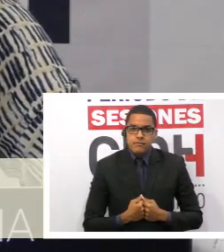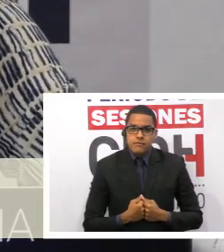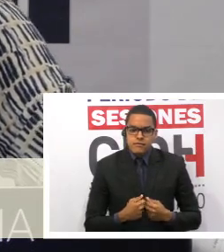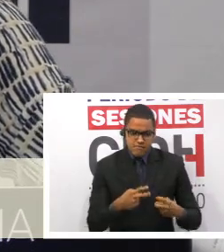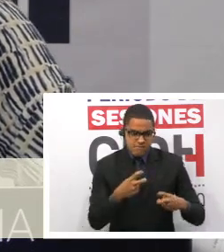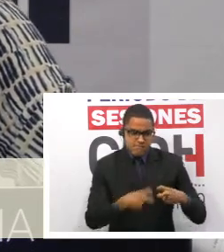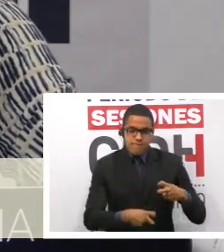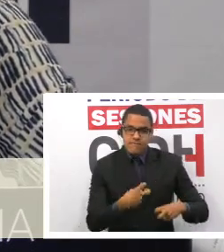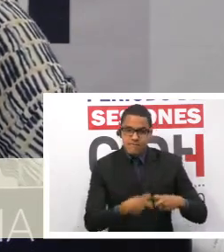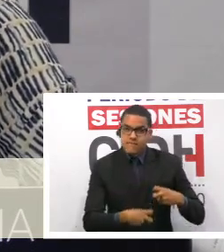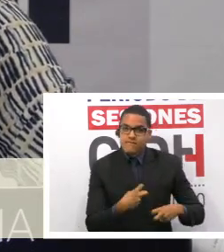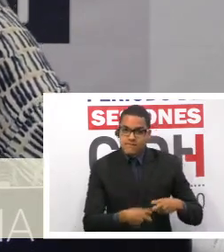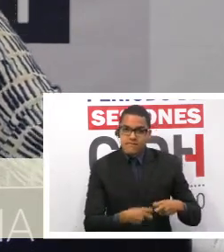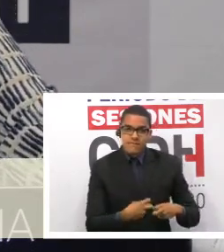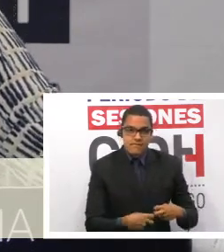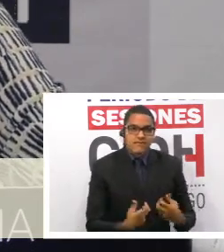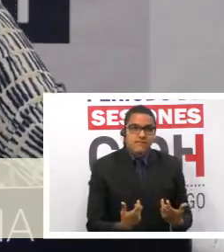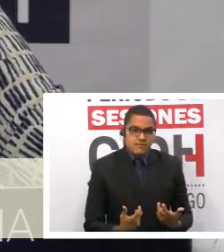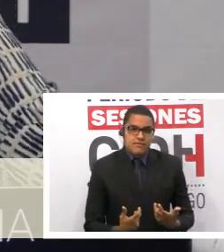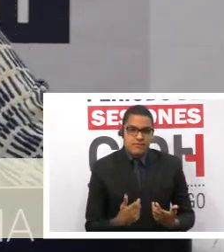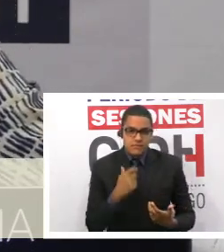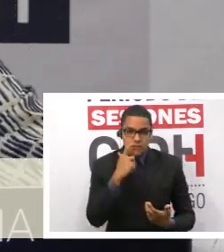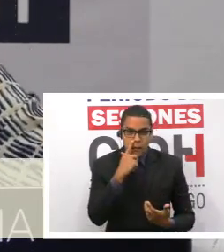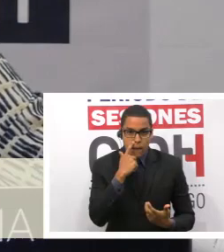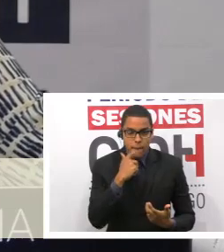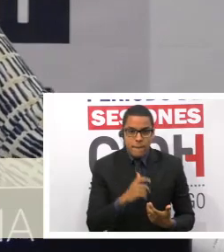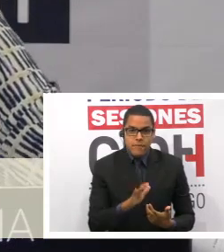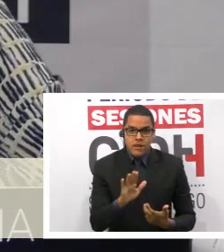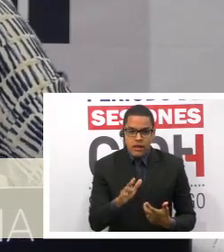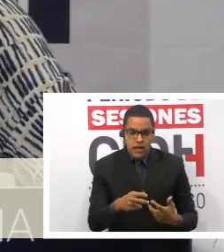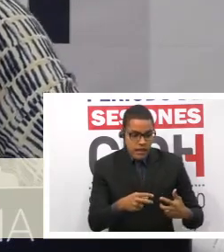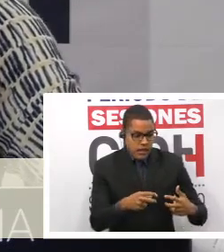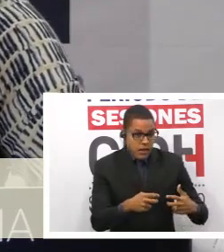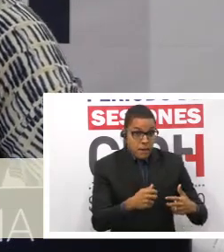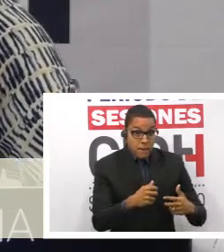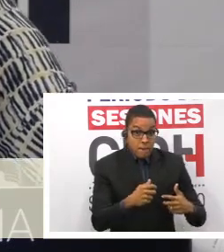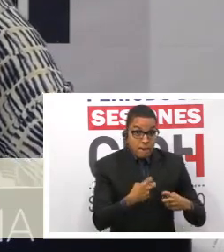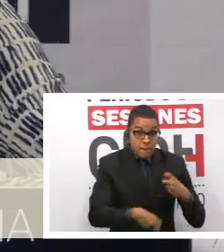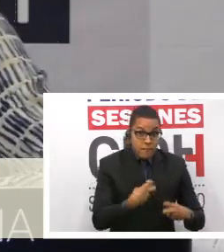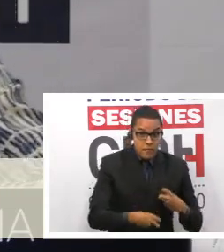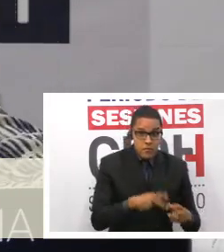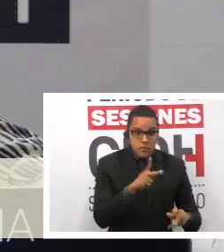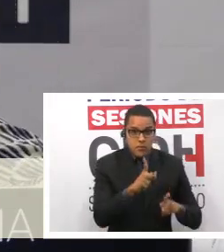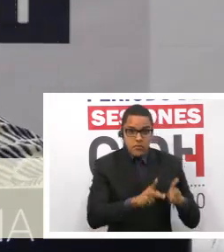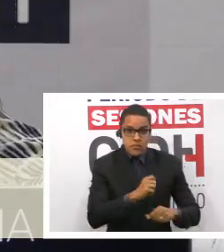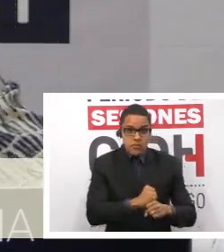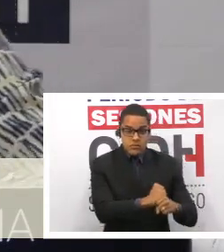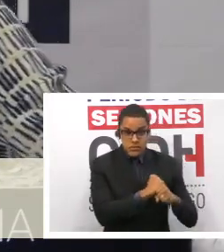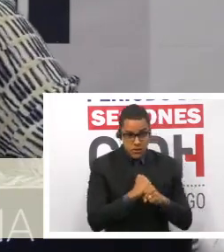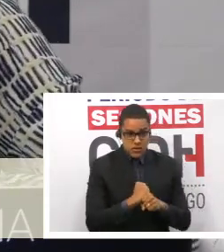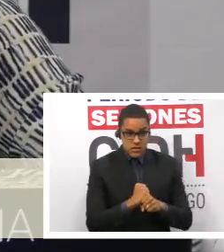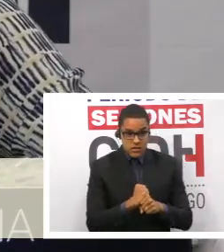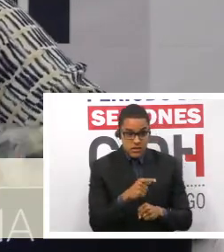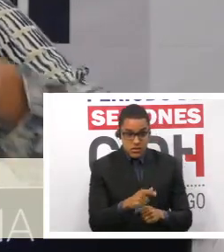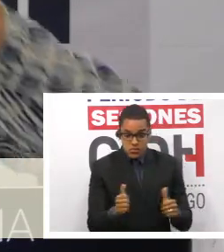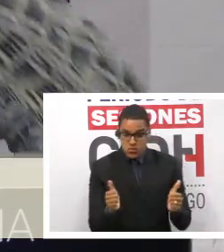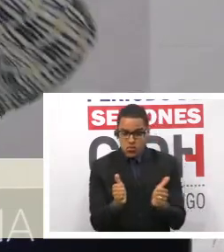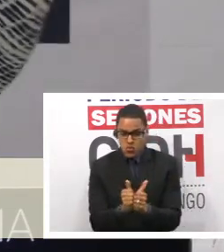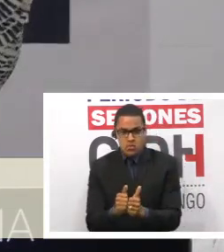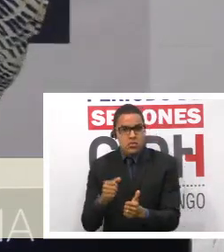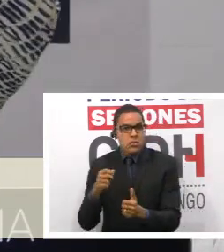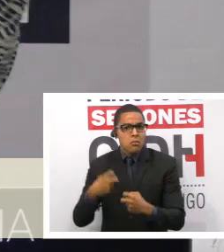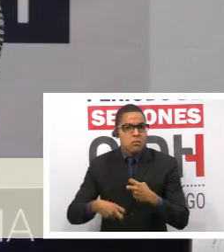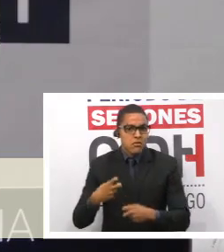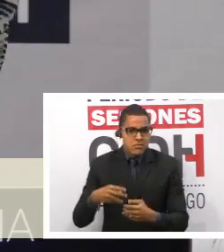tanto con el mundo de las finanzas mundo presupuestario tributación políticas fiscales siempre